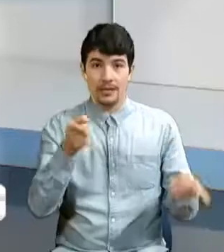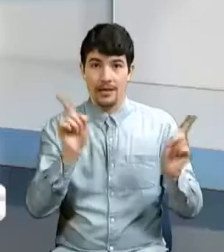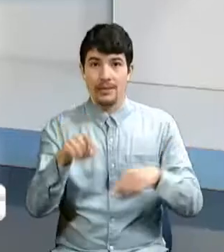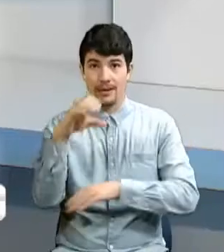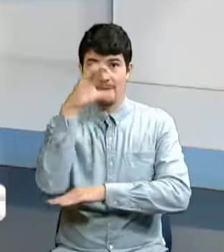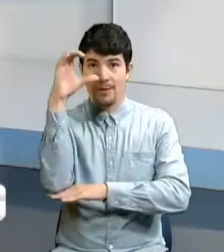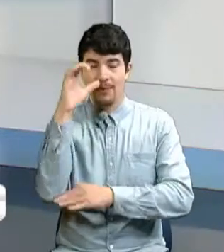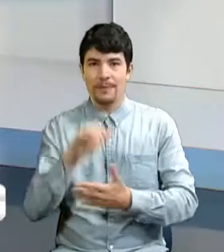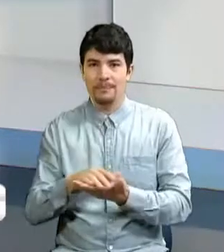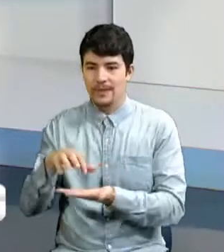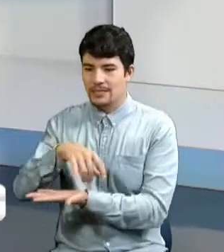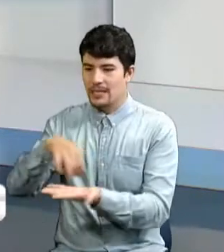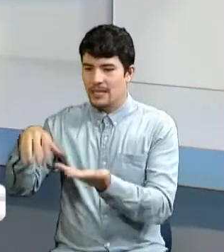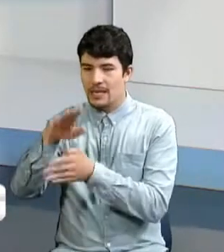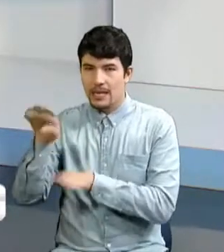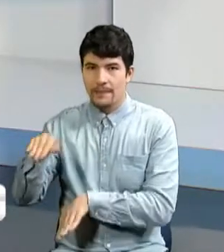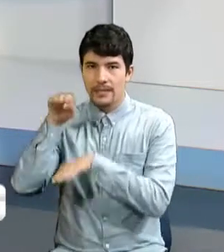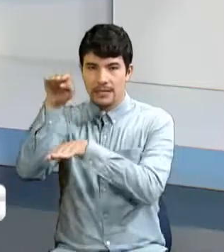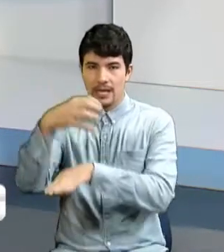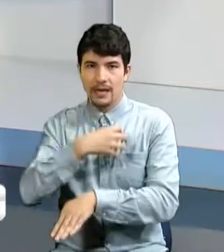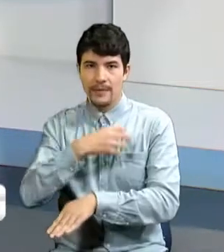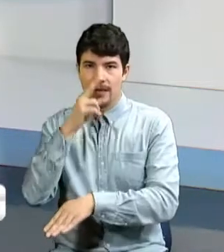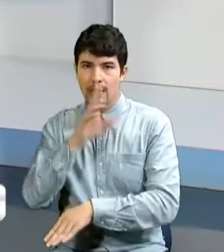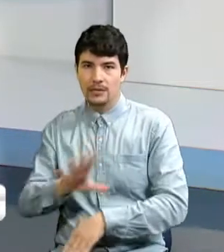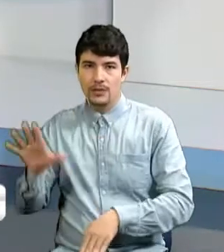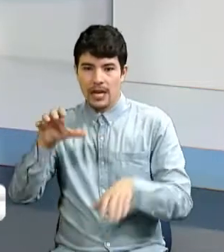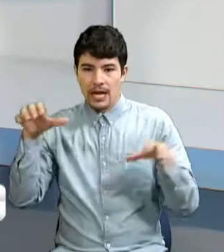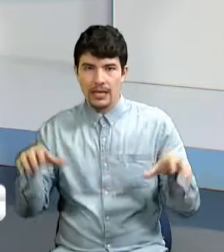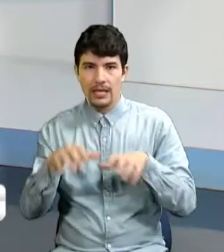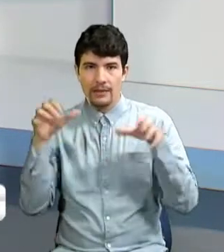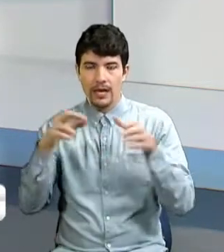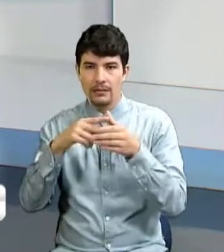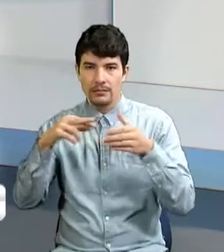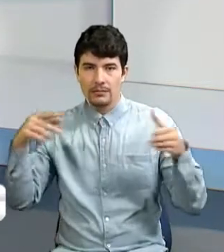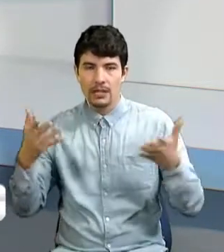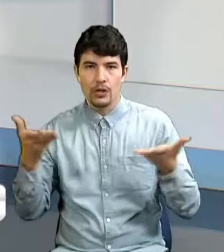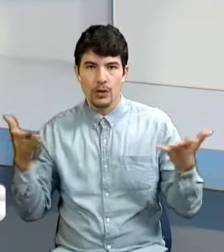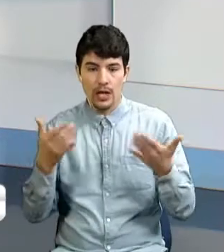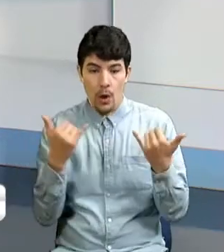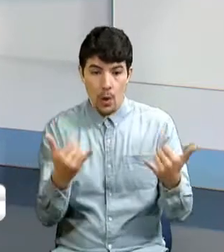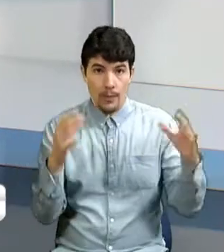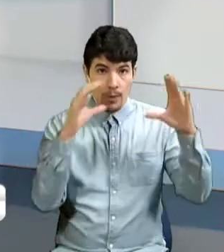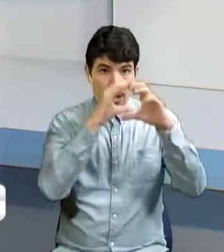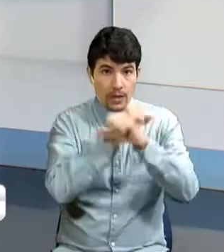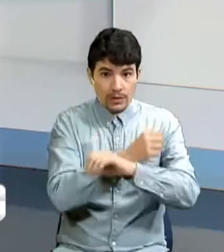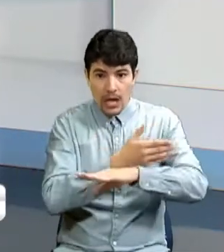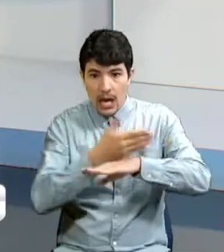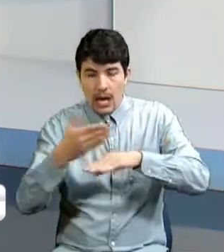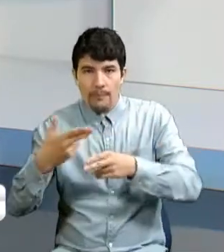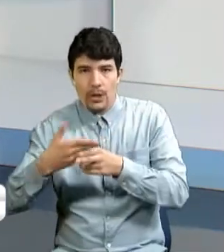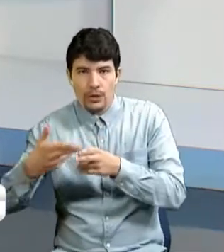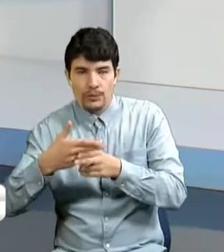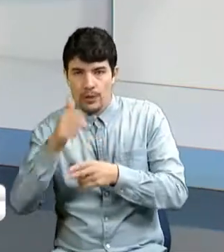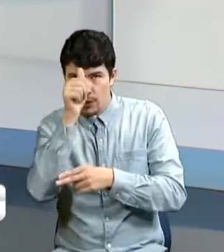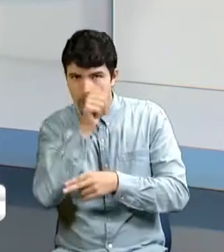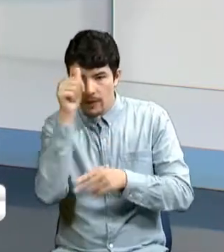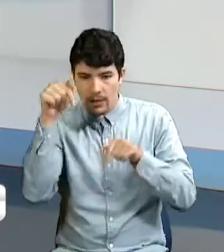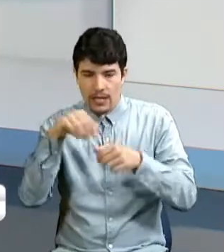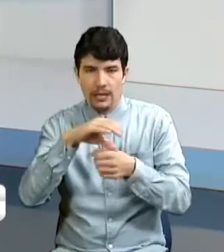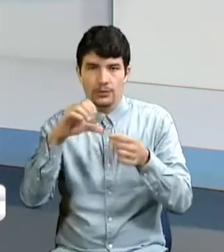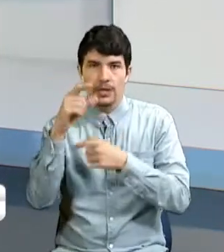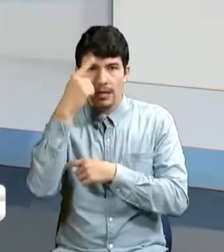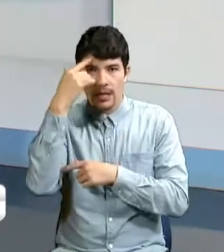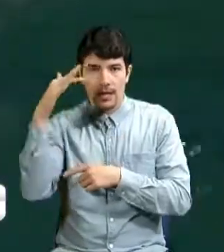y santander tendrá representación en el campeonato nacional de actividades subacuáticas que se cumplirá de esta noche y hasta el próximo domingo en la ciudad de